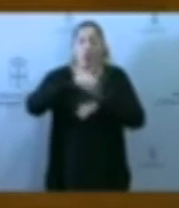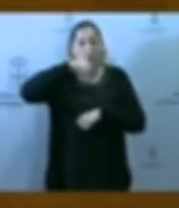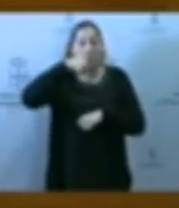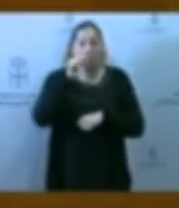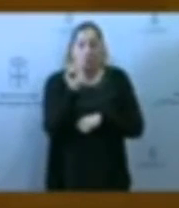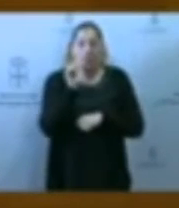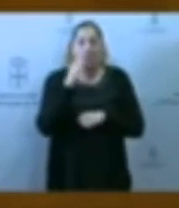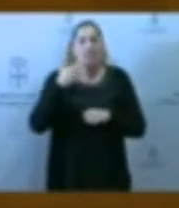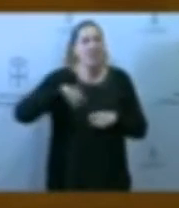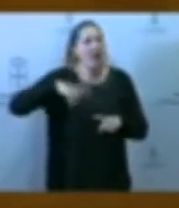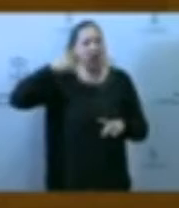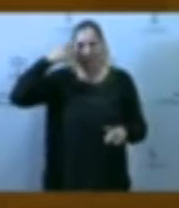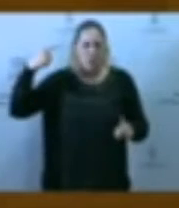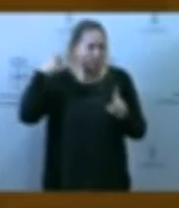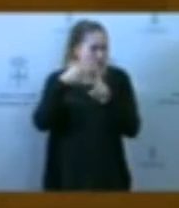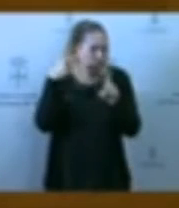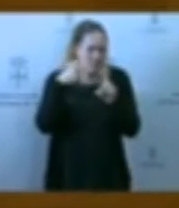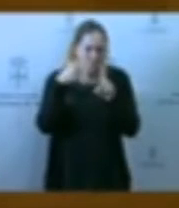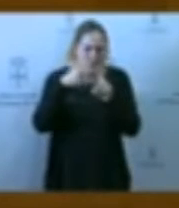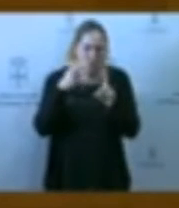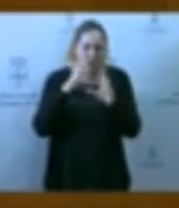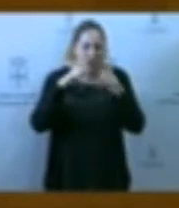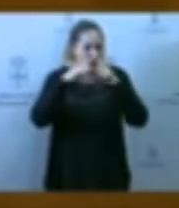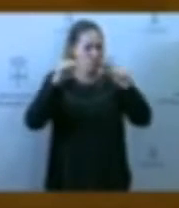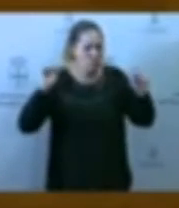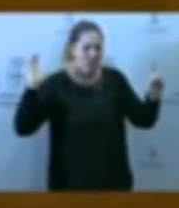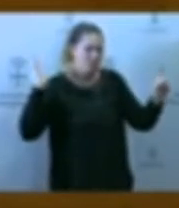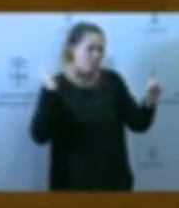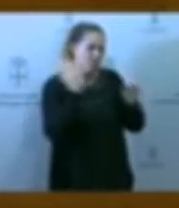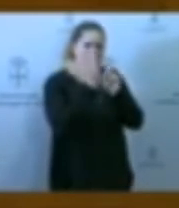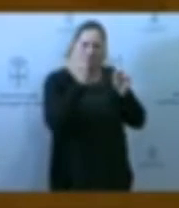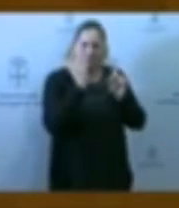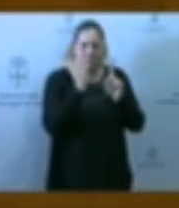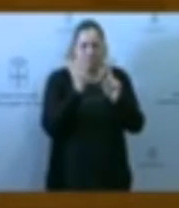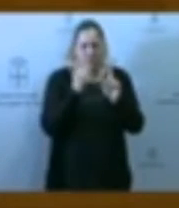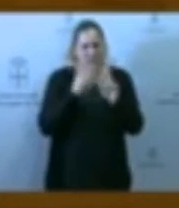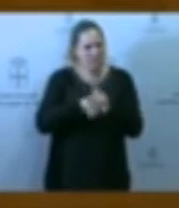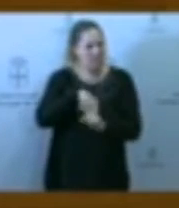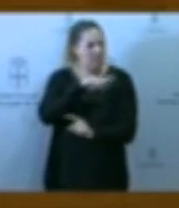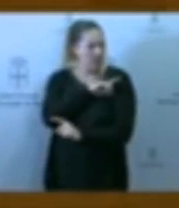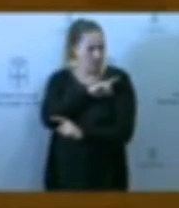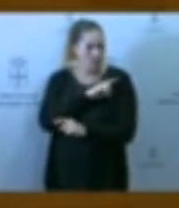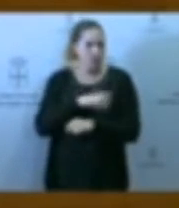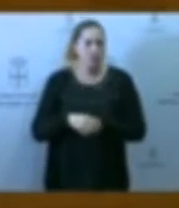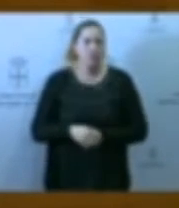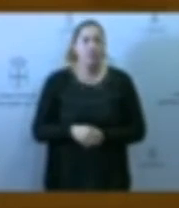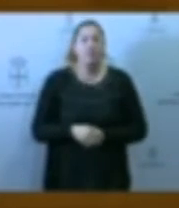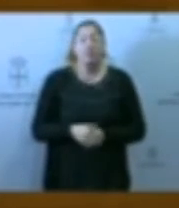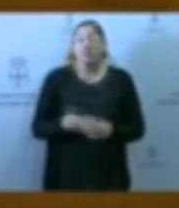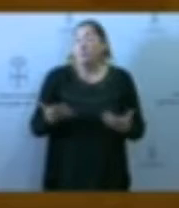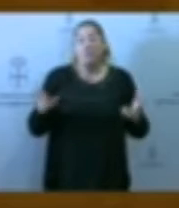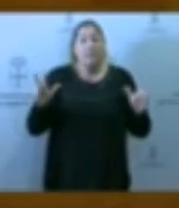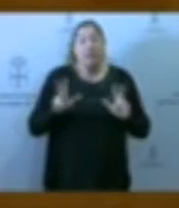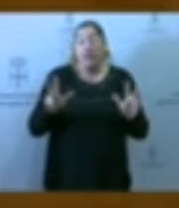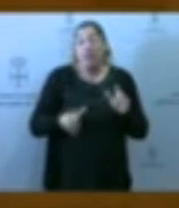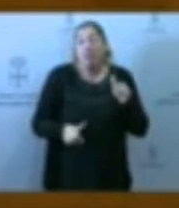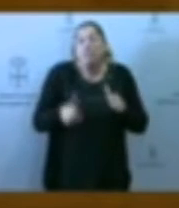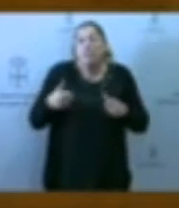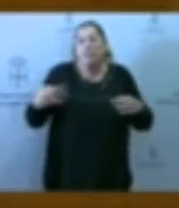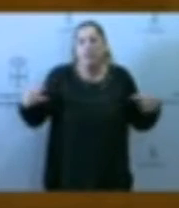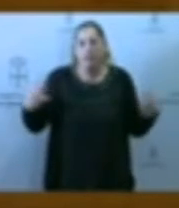obsesión en perjudicar a nuestra comunidad autónoma hasta las trancas, se podría decir, ¿no? Pero lo más grave, insisto, es que